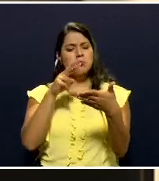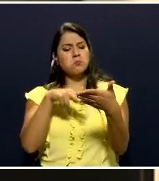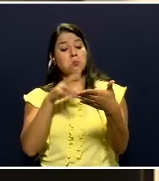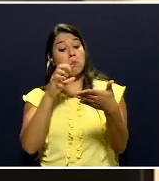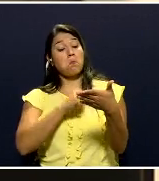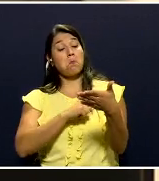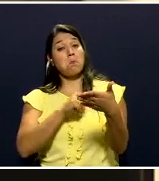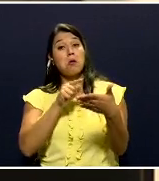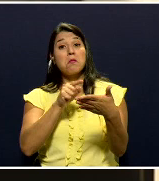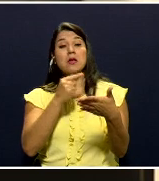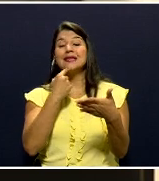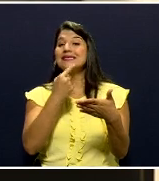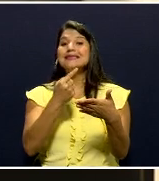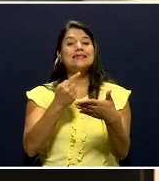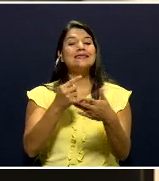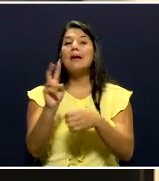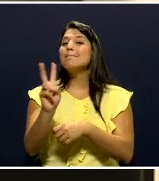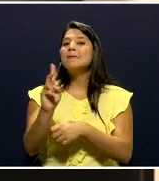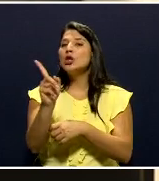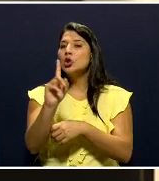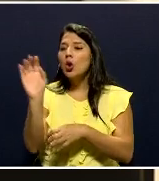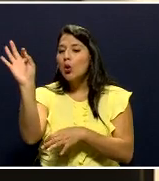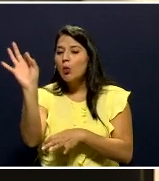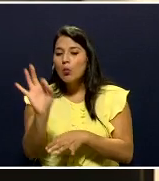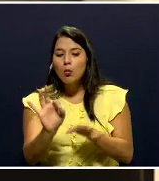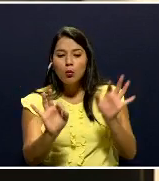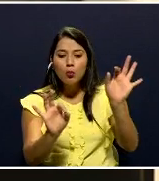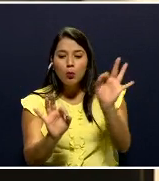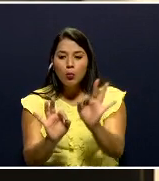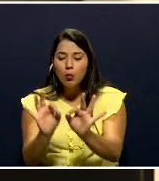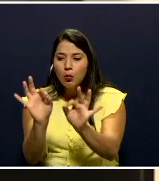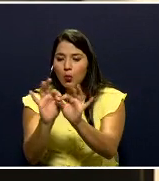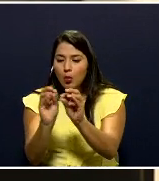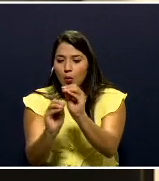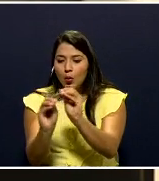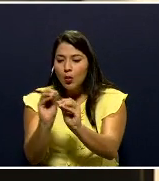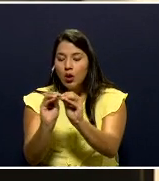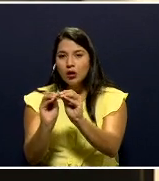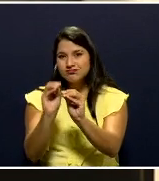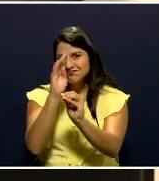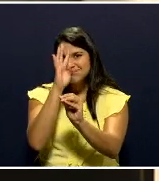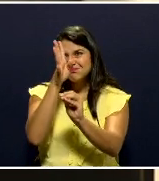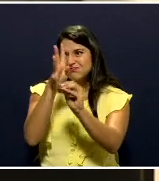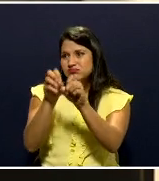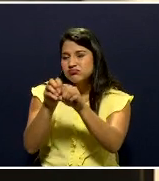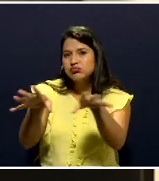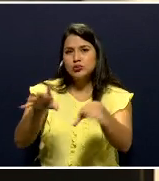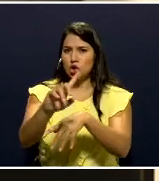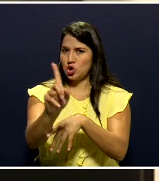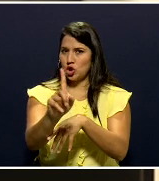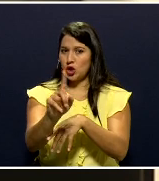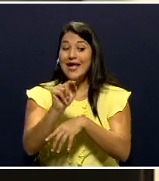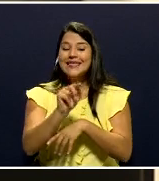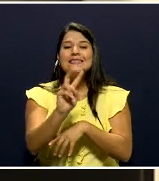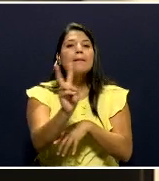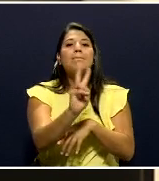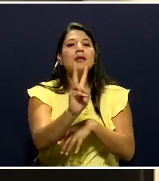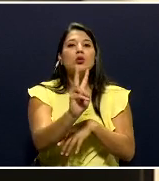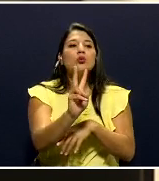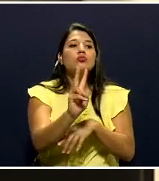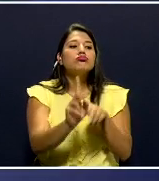es un virus construido, que es un virus que justamente evoluciona a partir de otros virus existentes en la naturaleza.